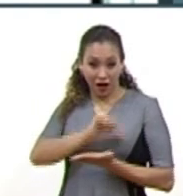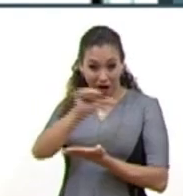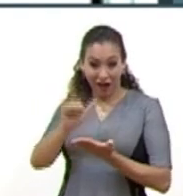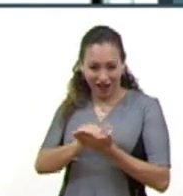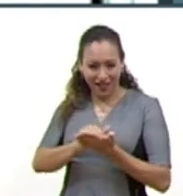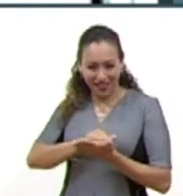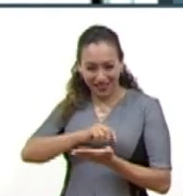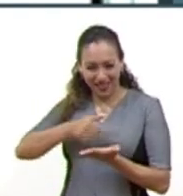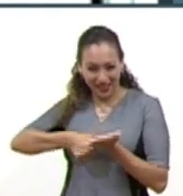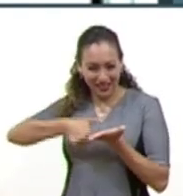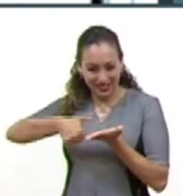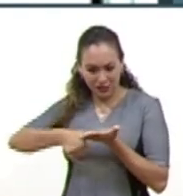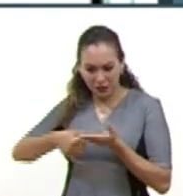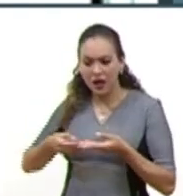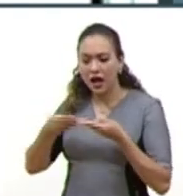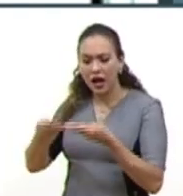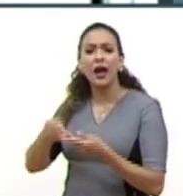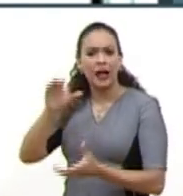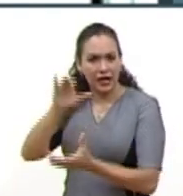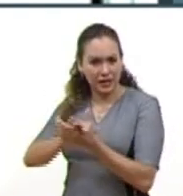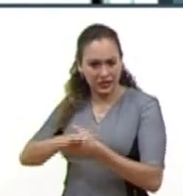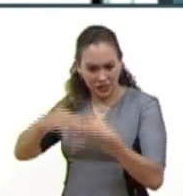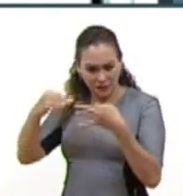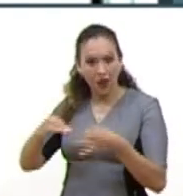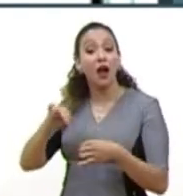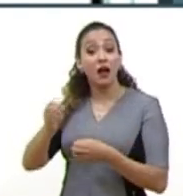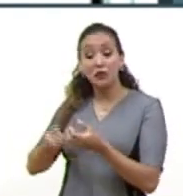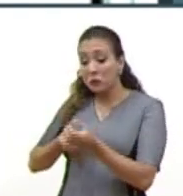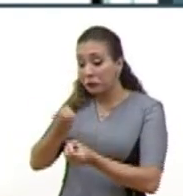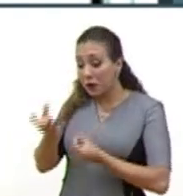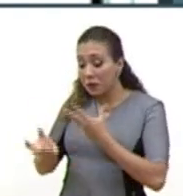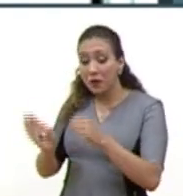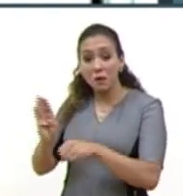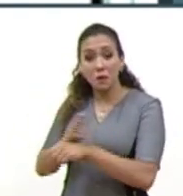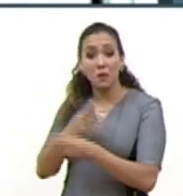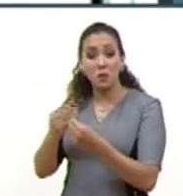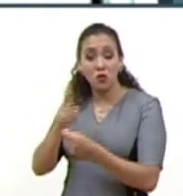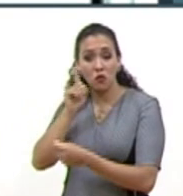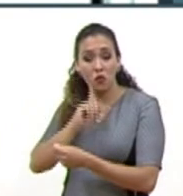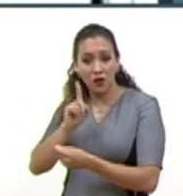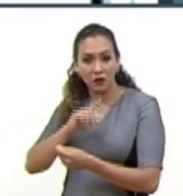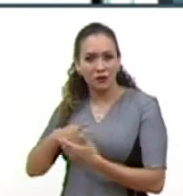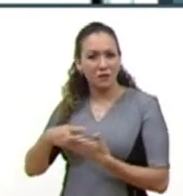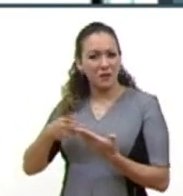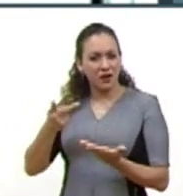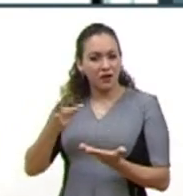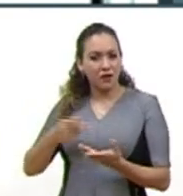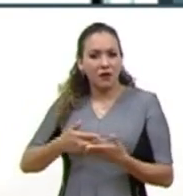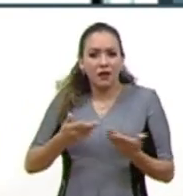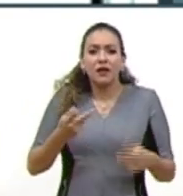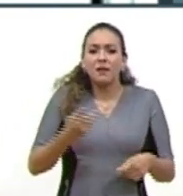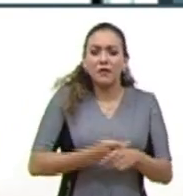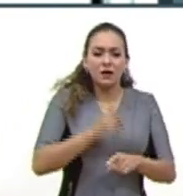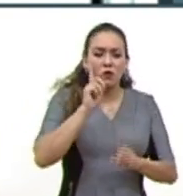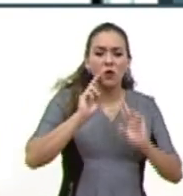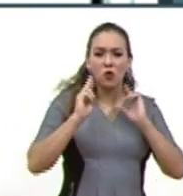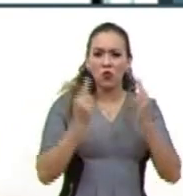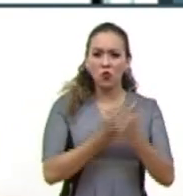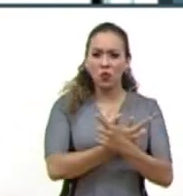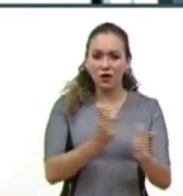En consecuencia, las jueces y los jueces estaban obligados a reconocer esa pluralidad que se puede conformar en una